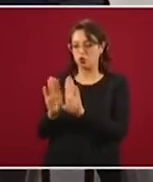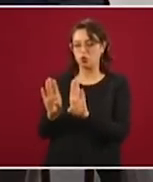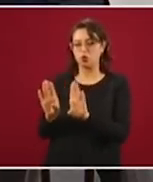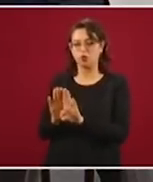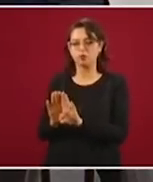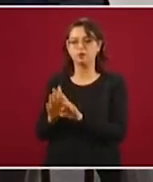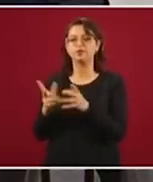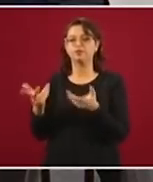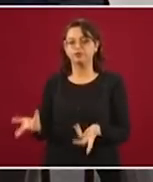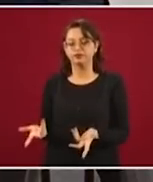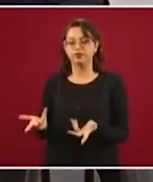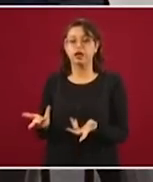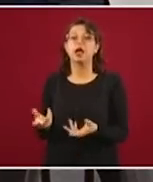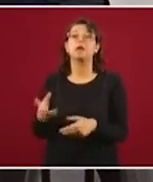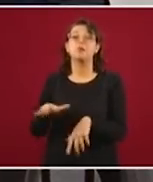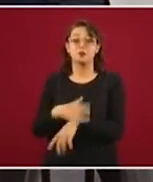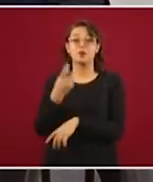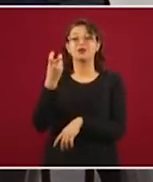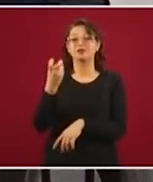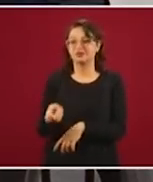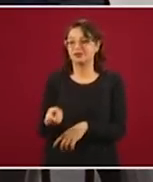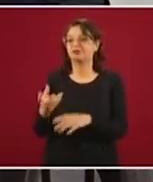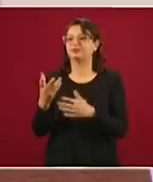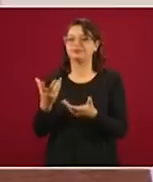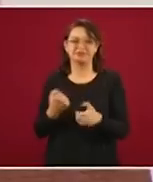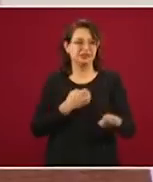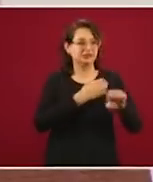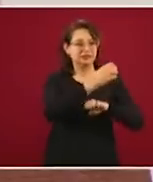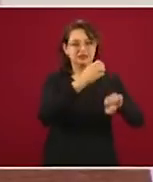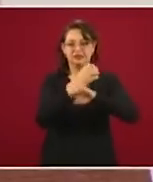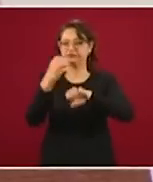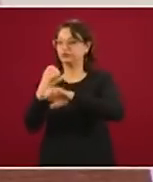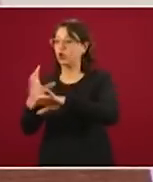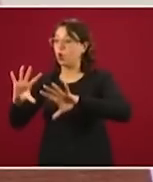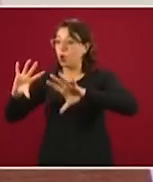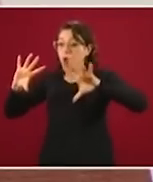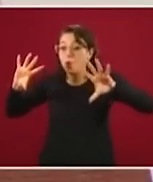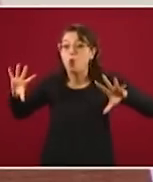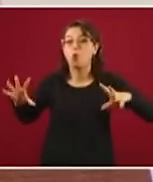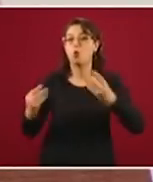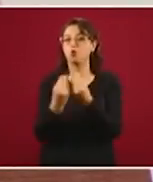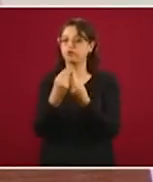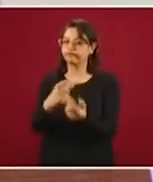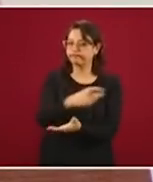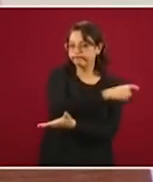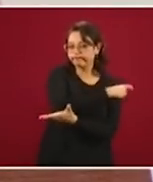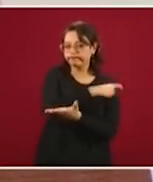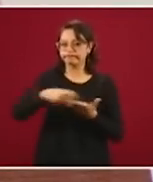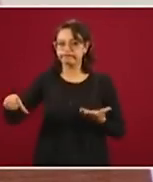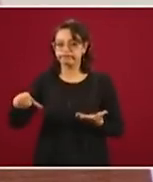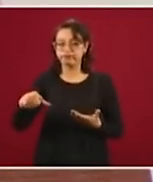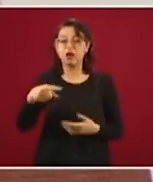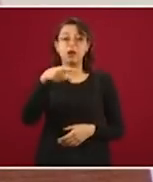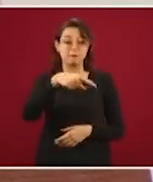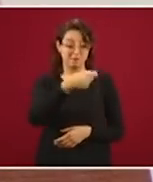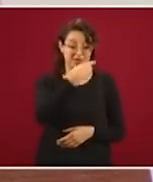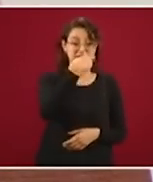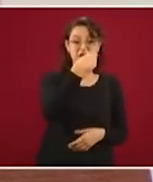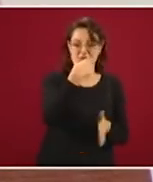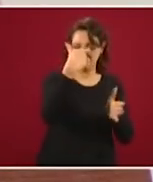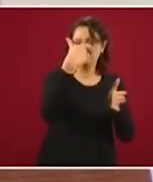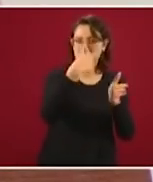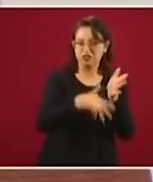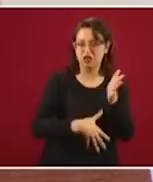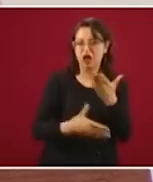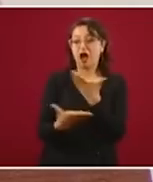de compra consolidada que ya probamos son extraordinariamente exitosos para los medicamentos,